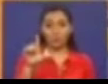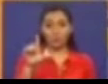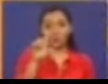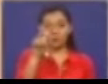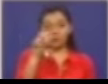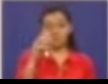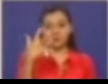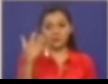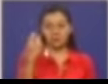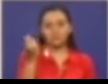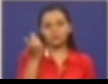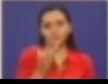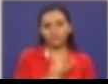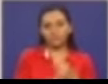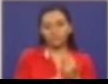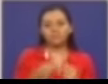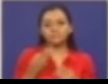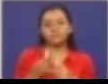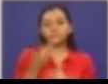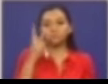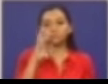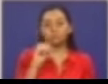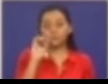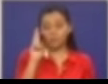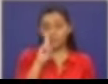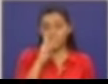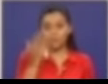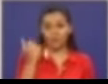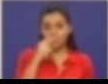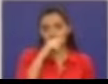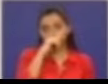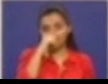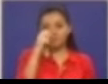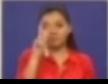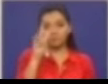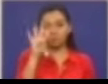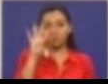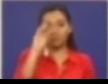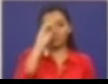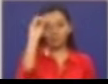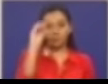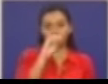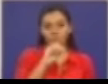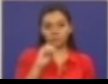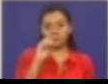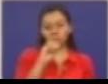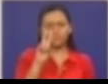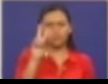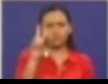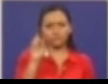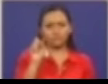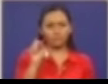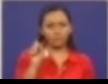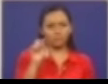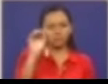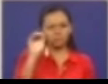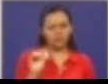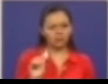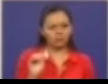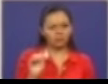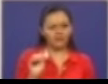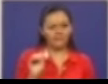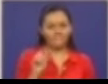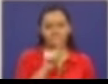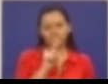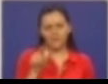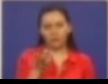por ingresos, en junio del año anterior era 24%, hemos bajado más de 2 puntos en pobreza, pese